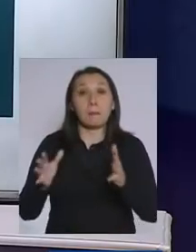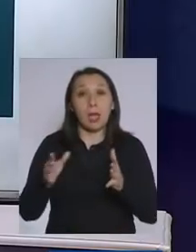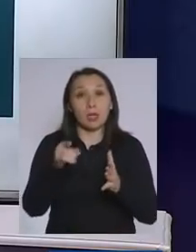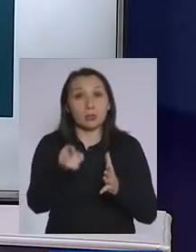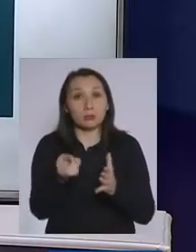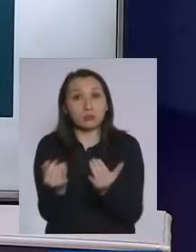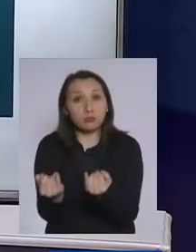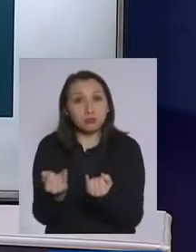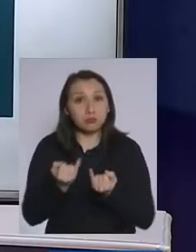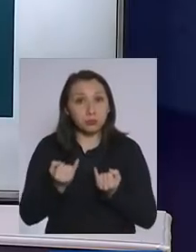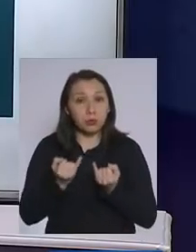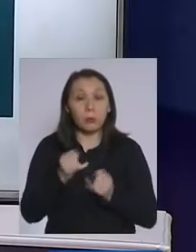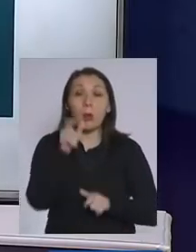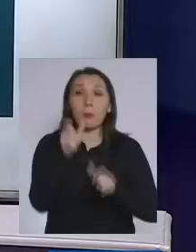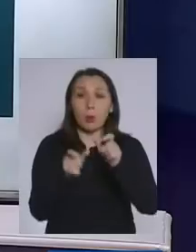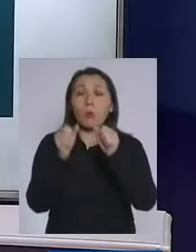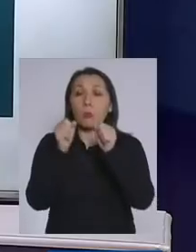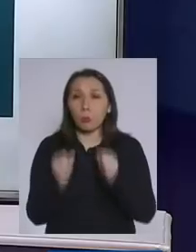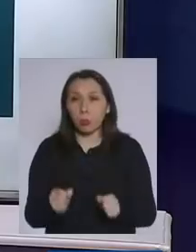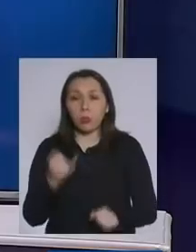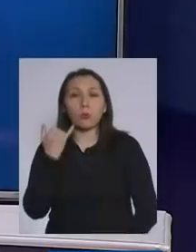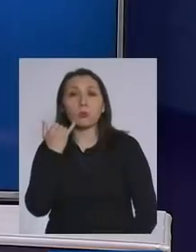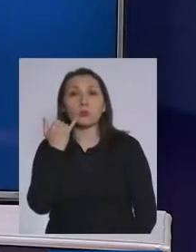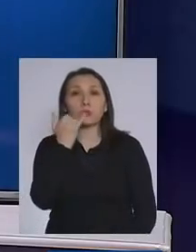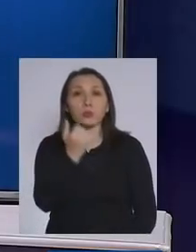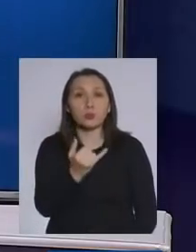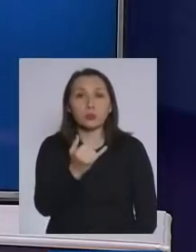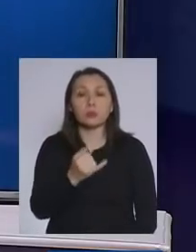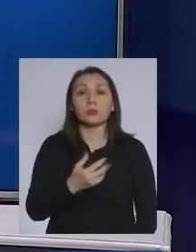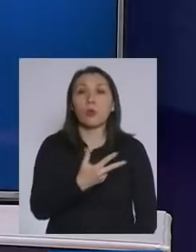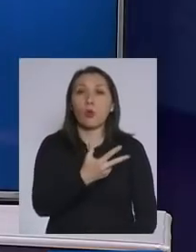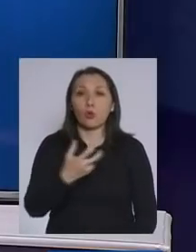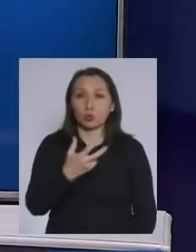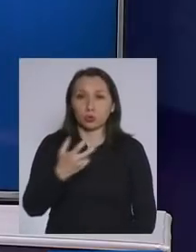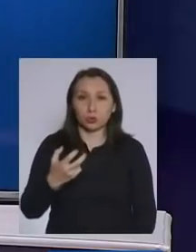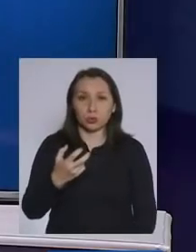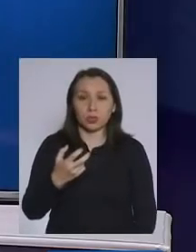información, las personas pueden llamar al teléfono